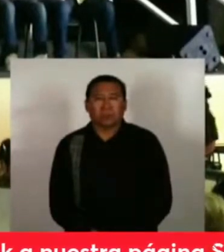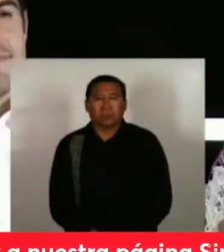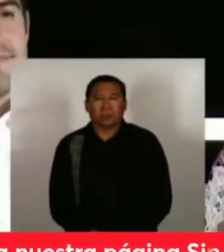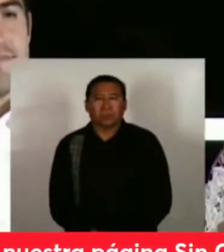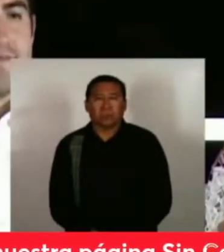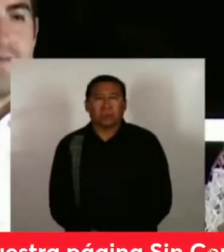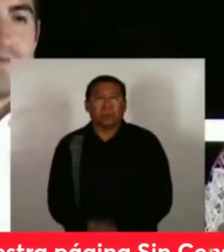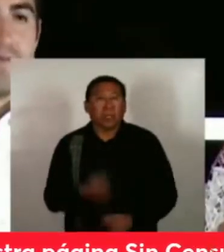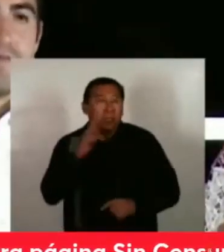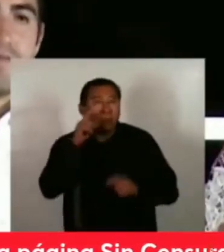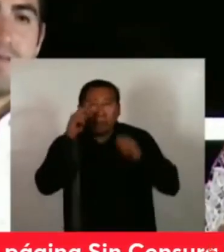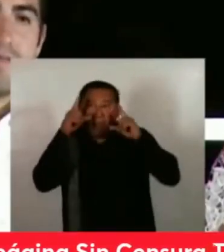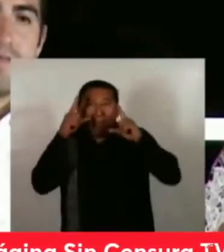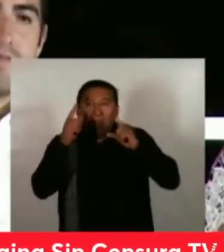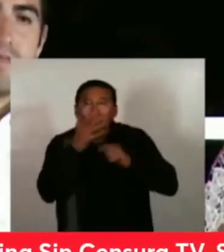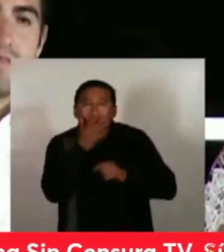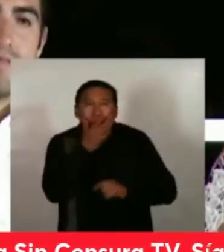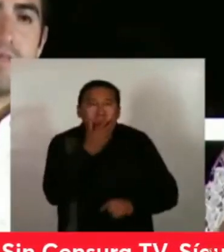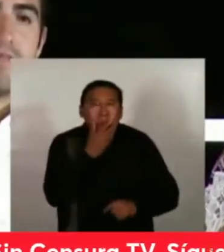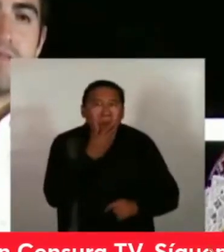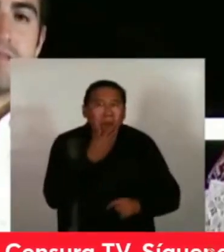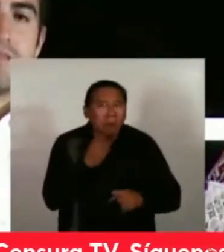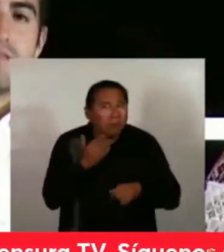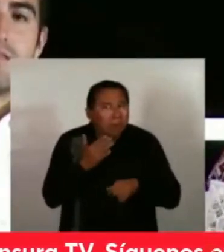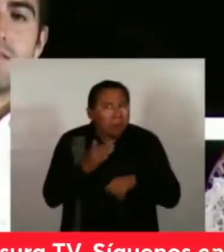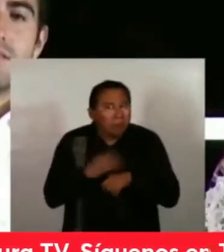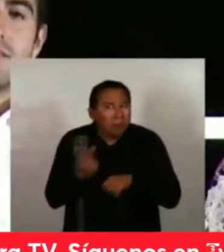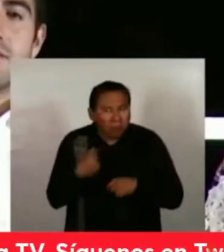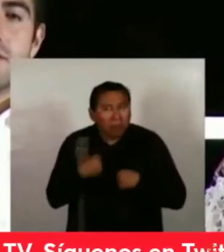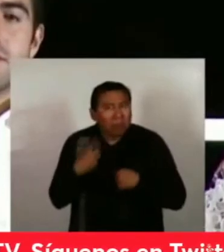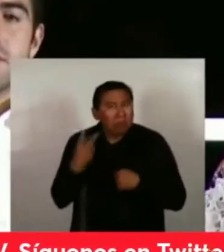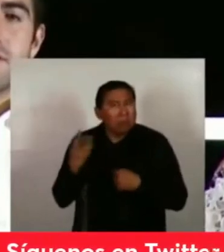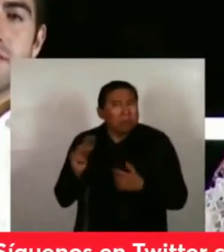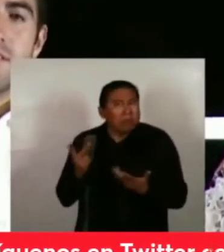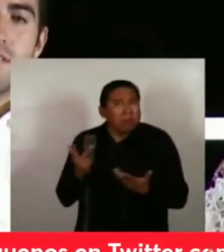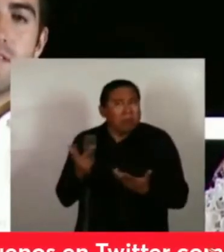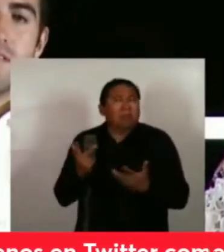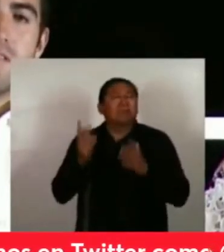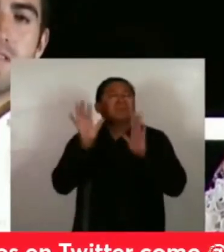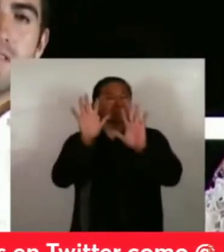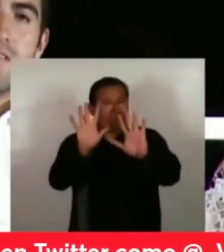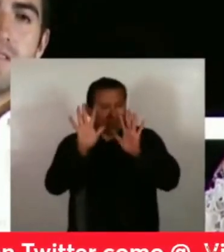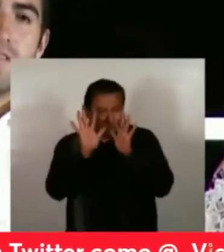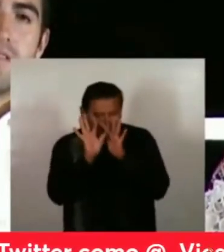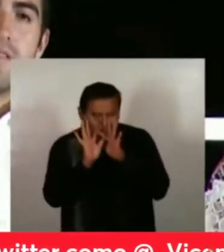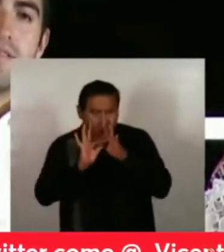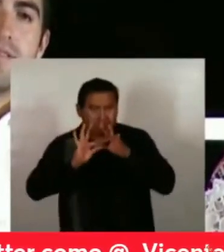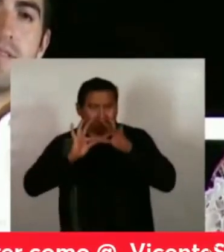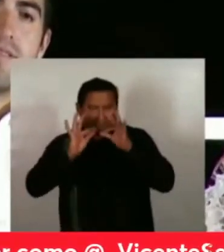Ya les veo la cara aquí a algunos hombres y dicen, ¿por qué nosotros no? Les voy a explicar.